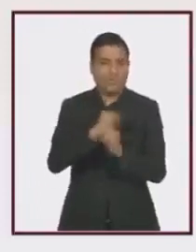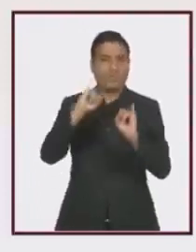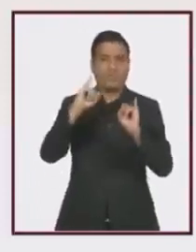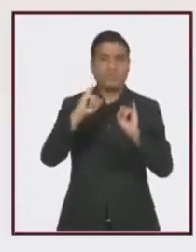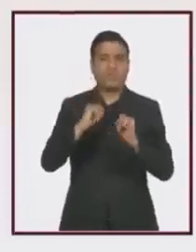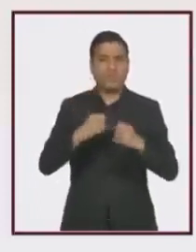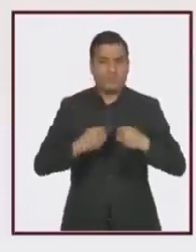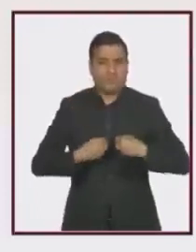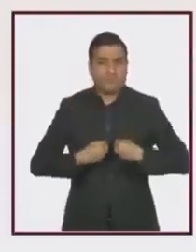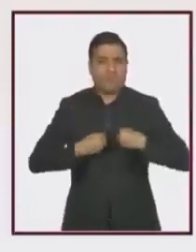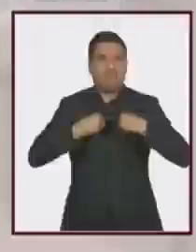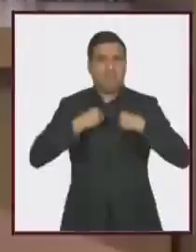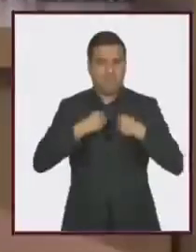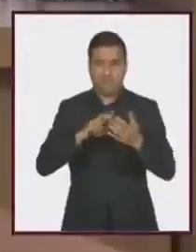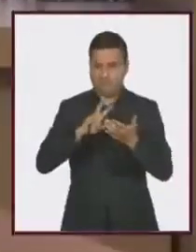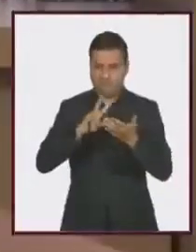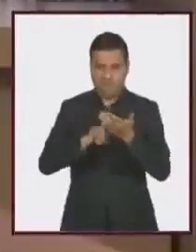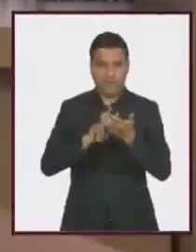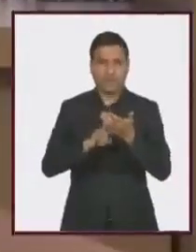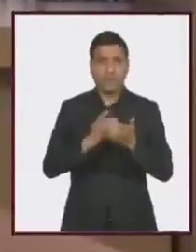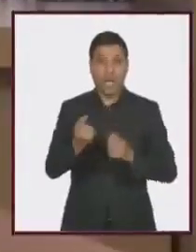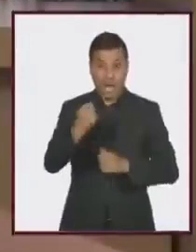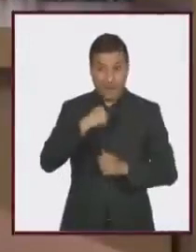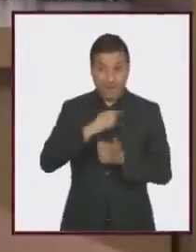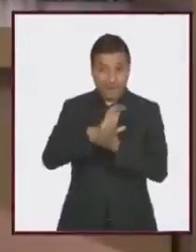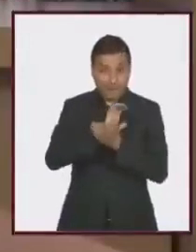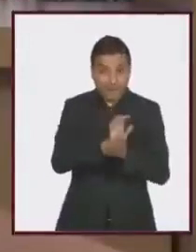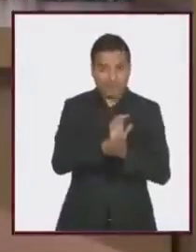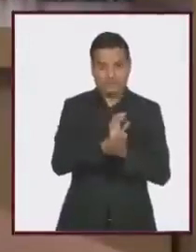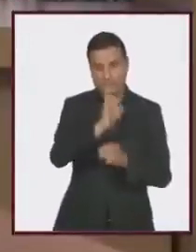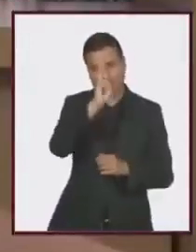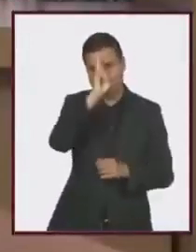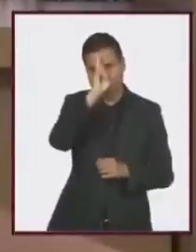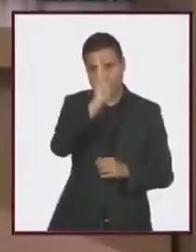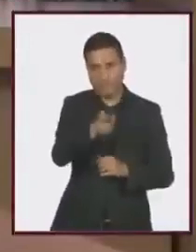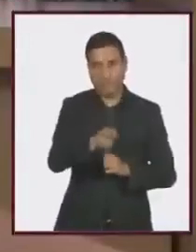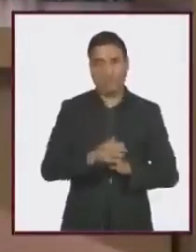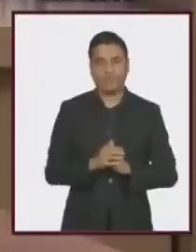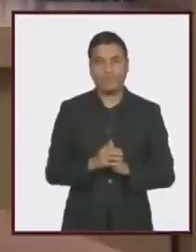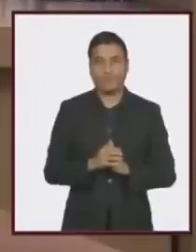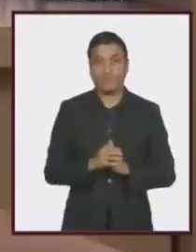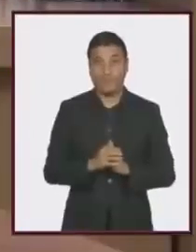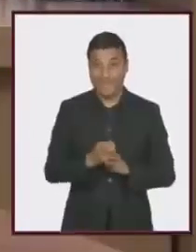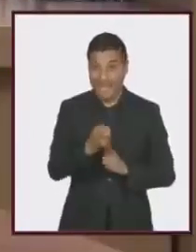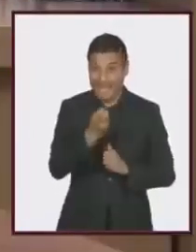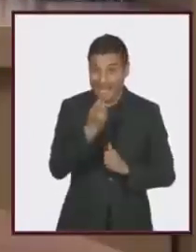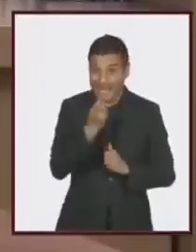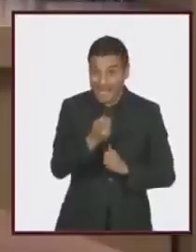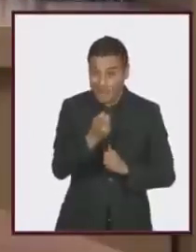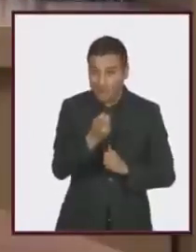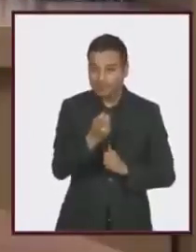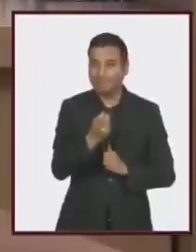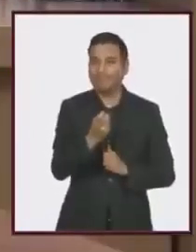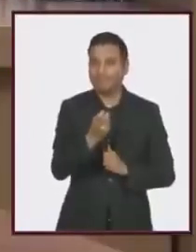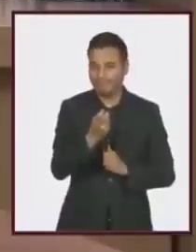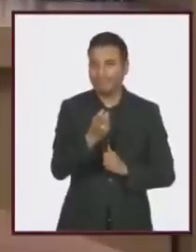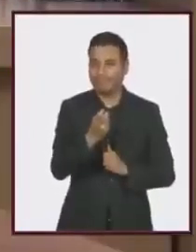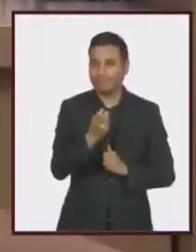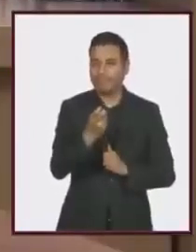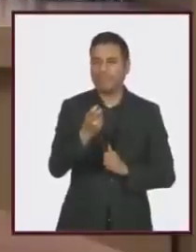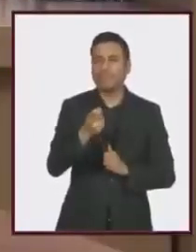violencia y discriminación. Este rasgo del perfil da pie a lo que vamos a denominar los